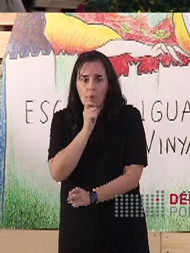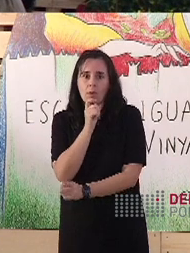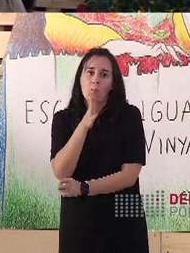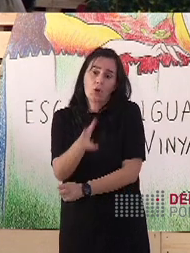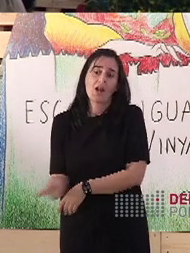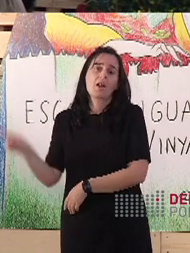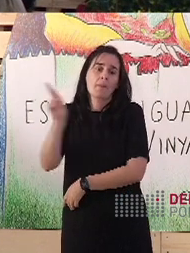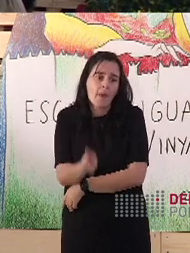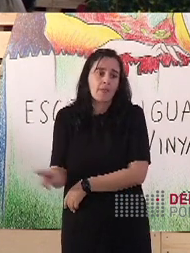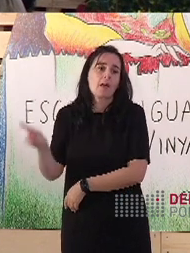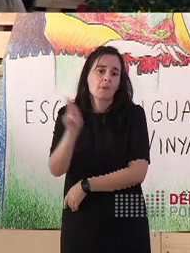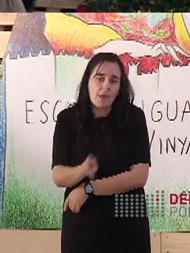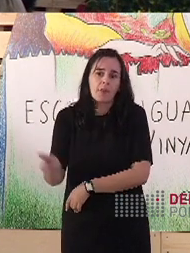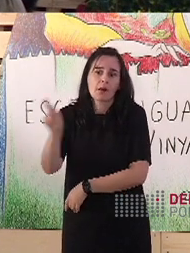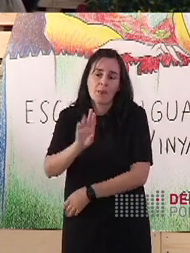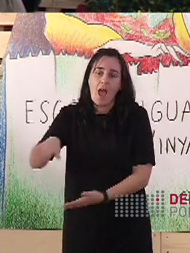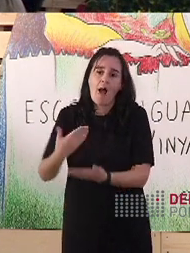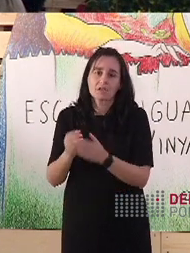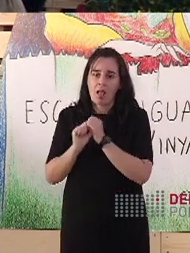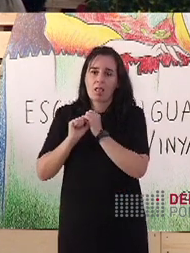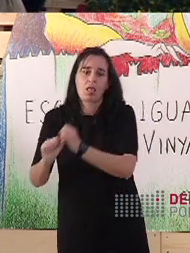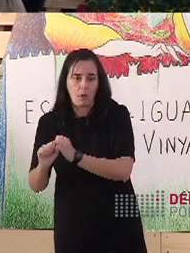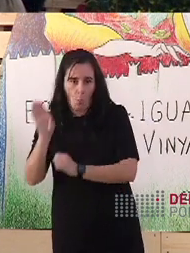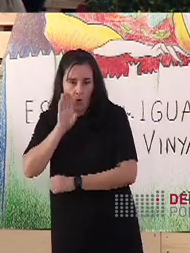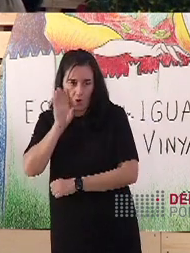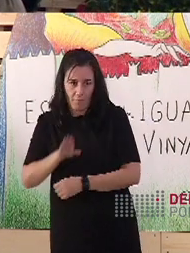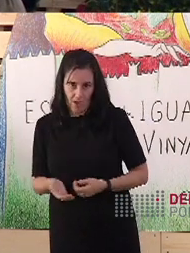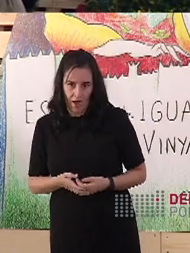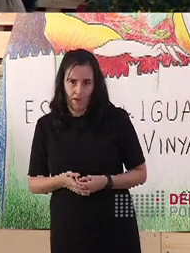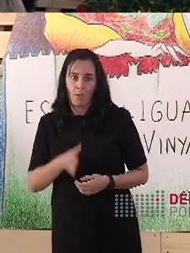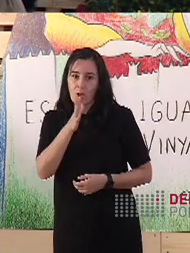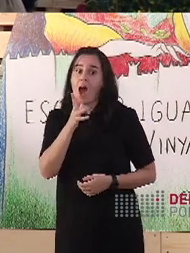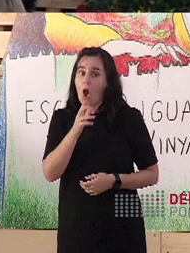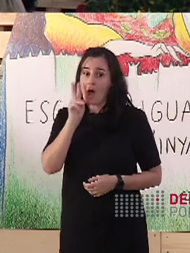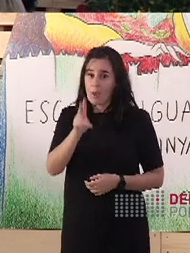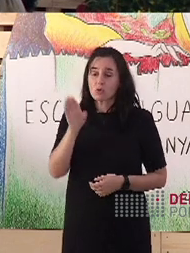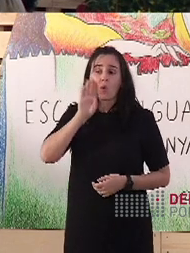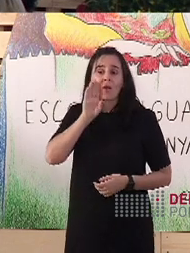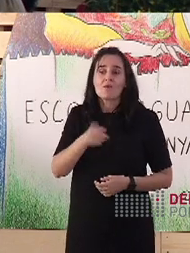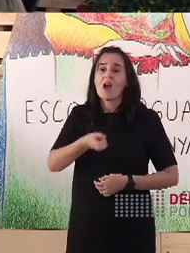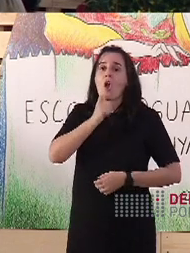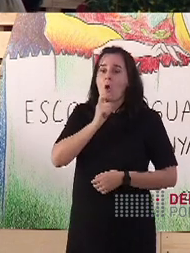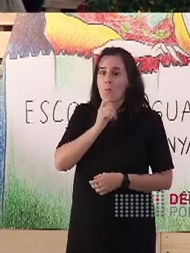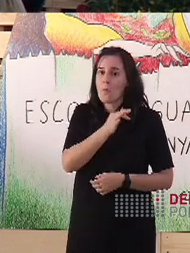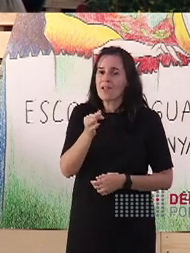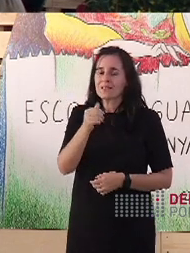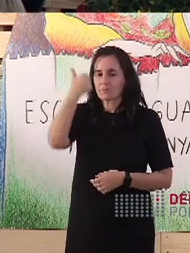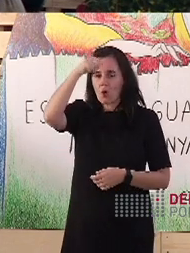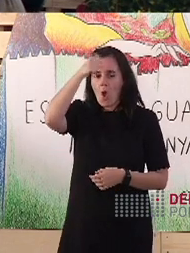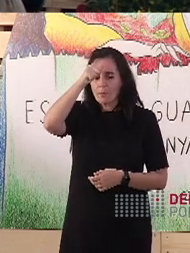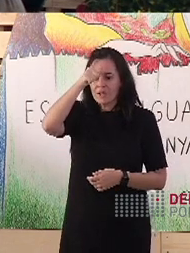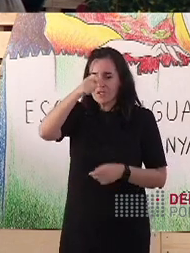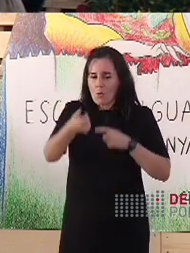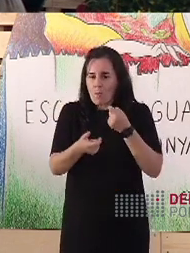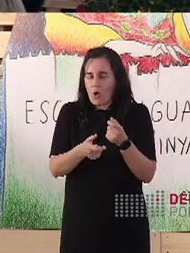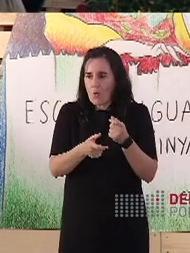y tiene que ser a través de crear adictos a la pornografía. Porque ahora vamos a ver qué es lo que vemos en la pornografía y cómo ellos van